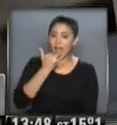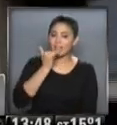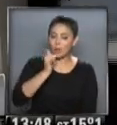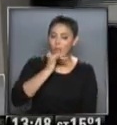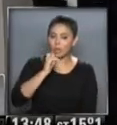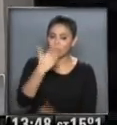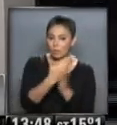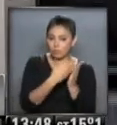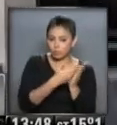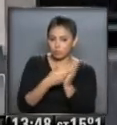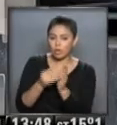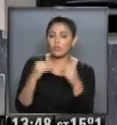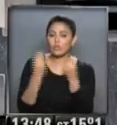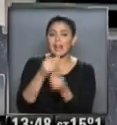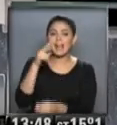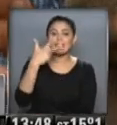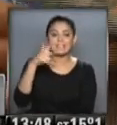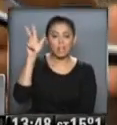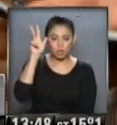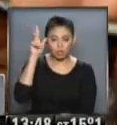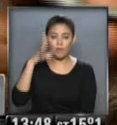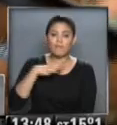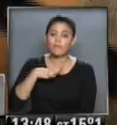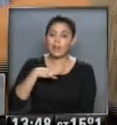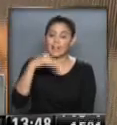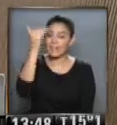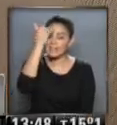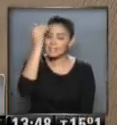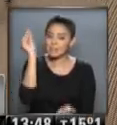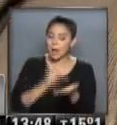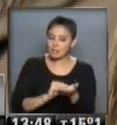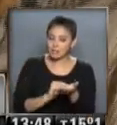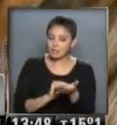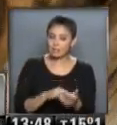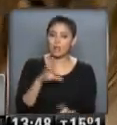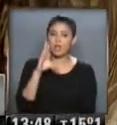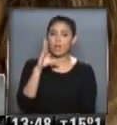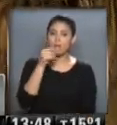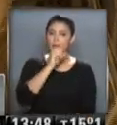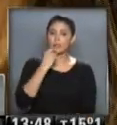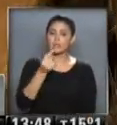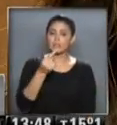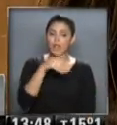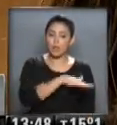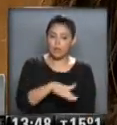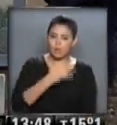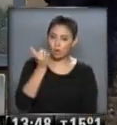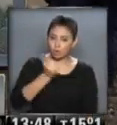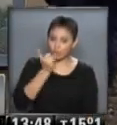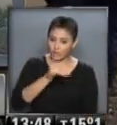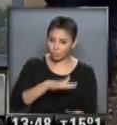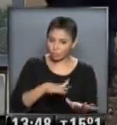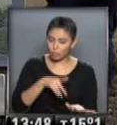denuncias acá y hay 38 pero faltan 15 más allá de más allá de la cuestión de lo que han contado los chicos ustedes